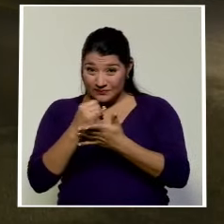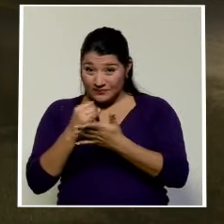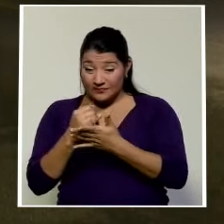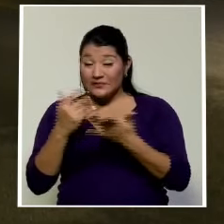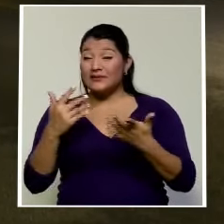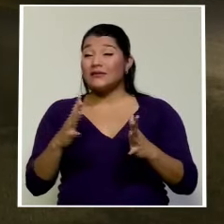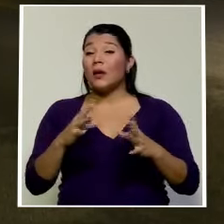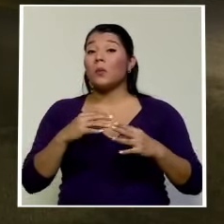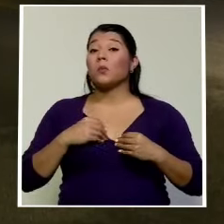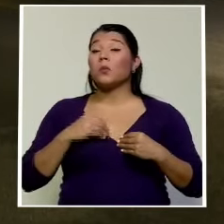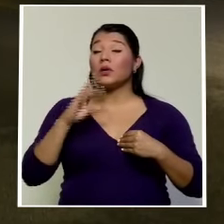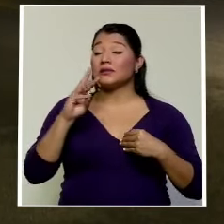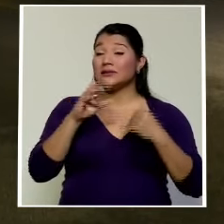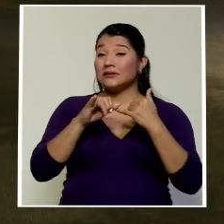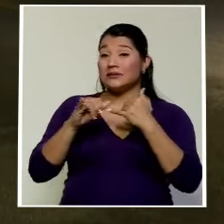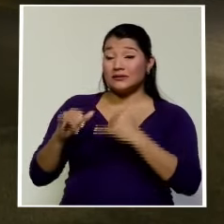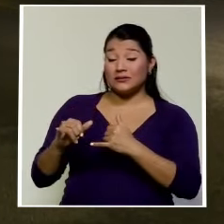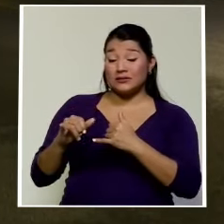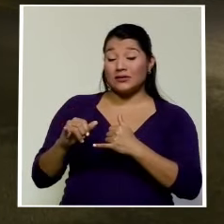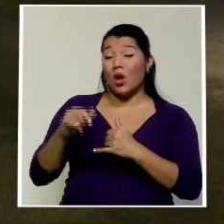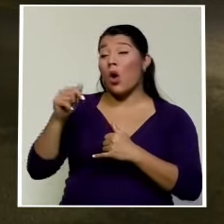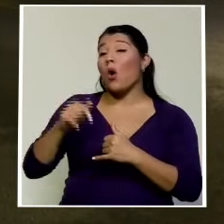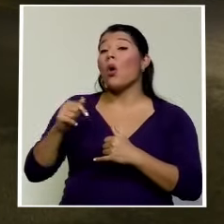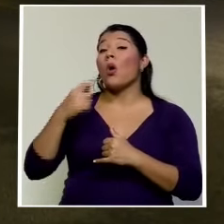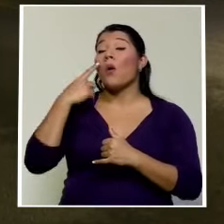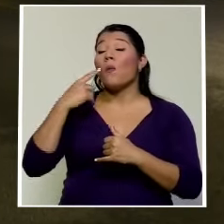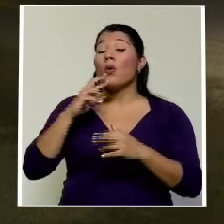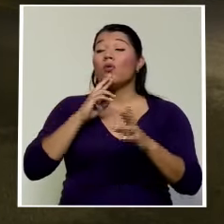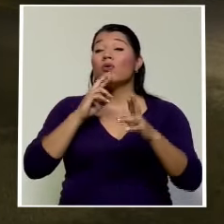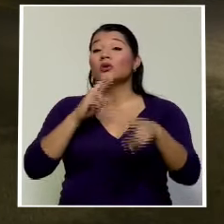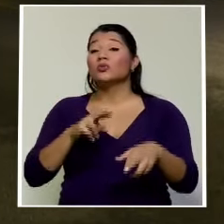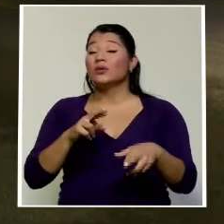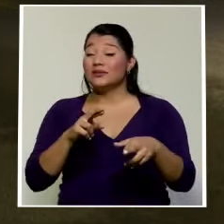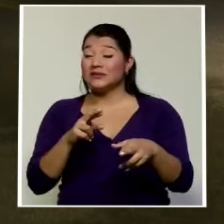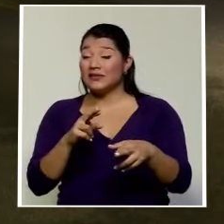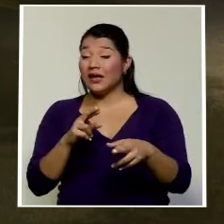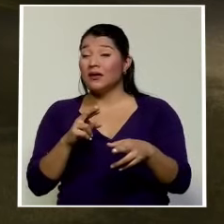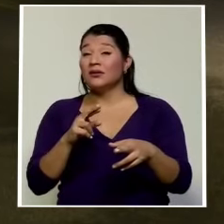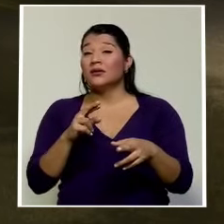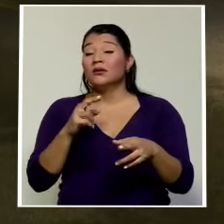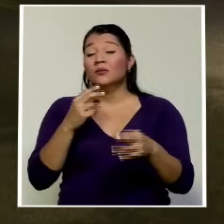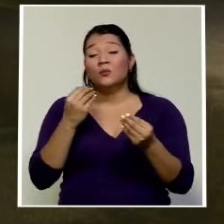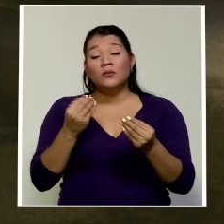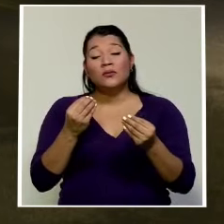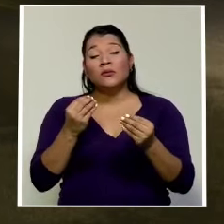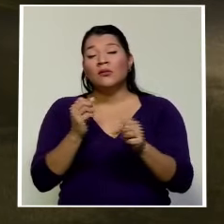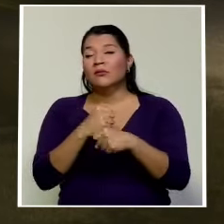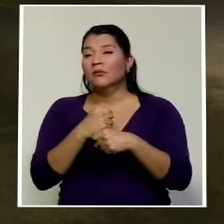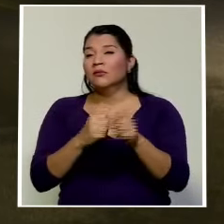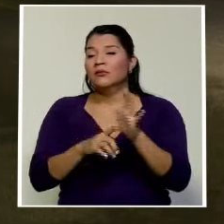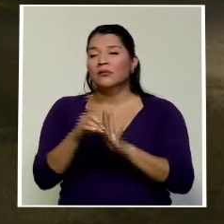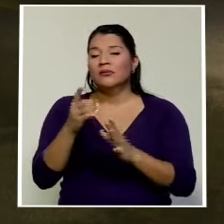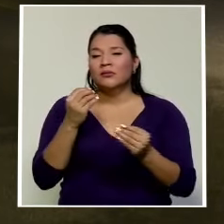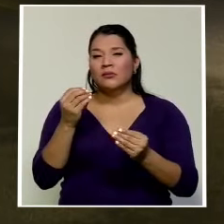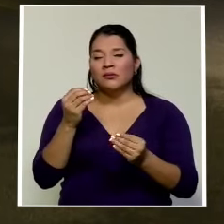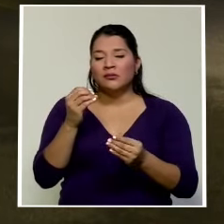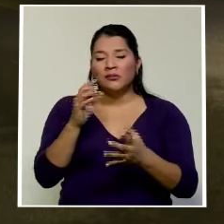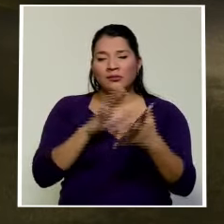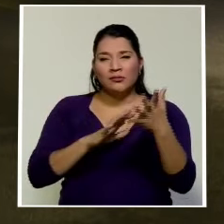recursos de amparo que se presentaron por esta resolución que ha generado bastantes cuestionamientos, donde esta jueza de ejecución de la